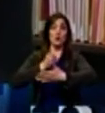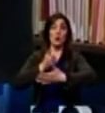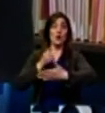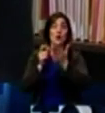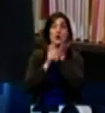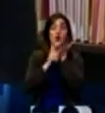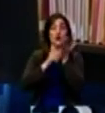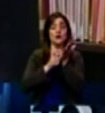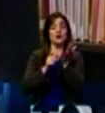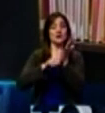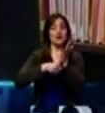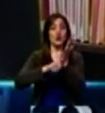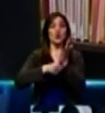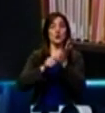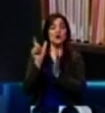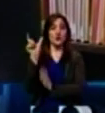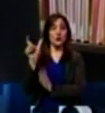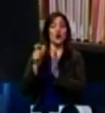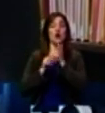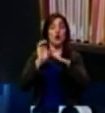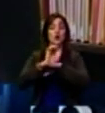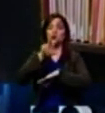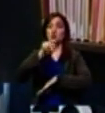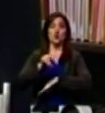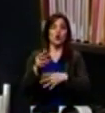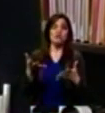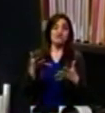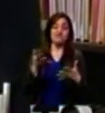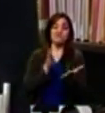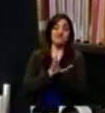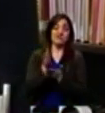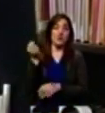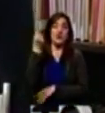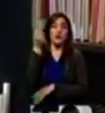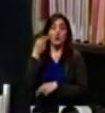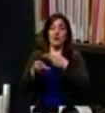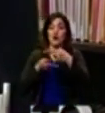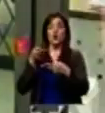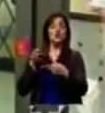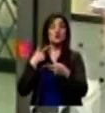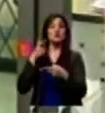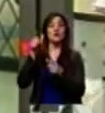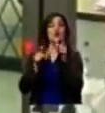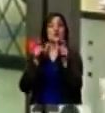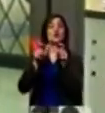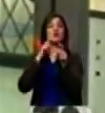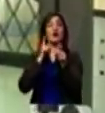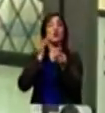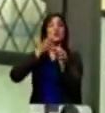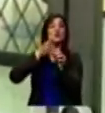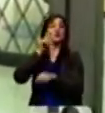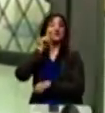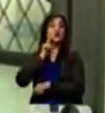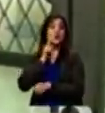tiene acceso. Nosotros estamos viendo también cómo funcionan redes, ¿no es cierto?, de trata con fines de explotación sexual. Solo en esta